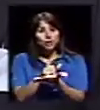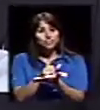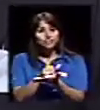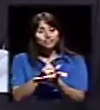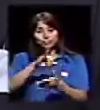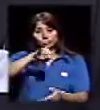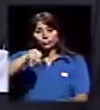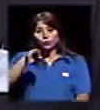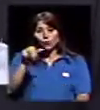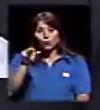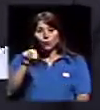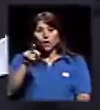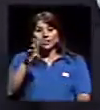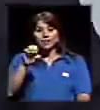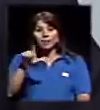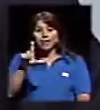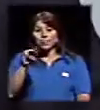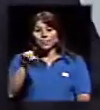Rafael Mora,